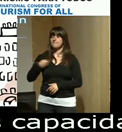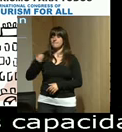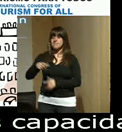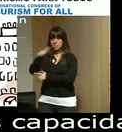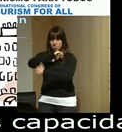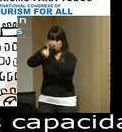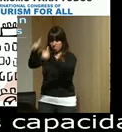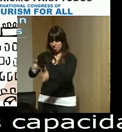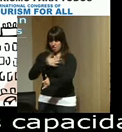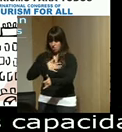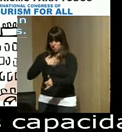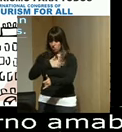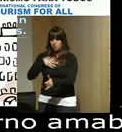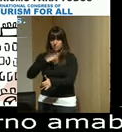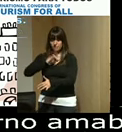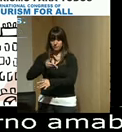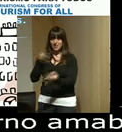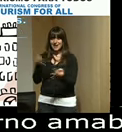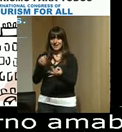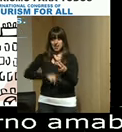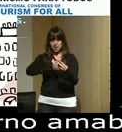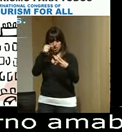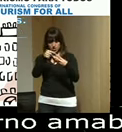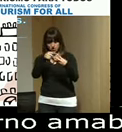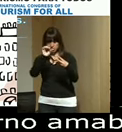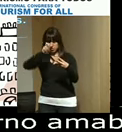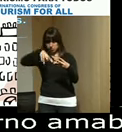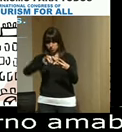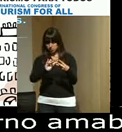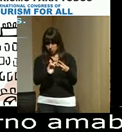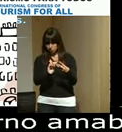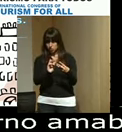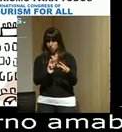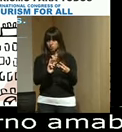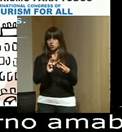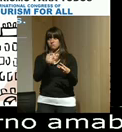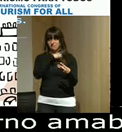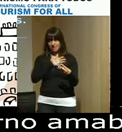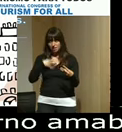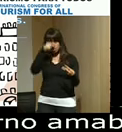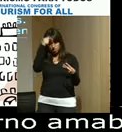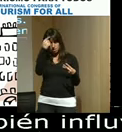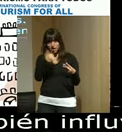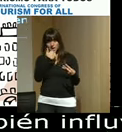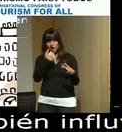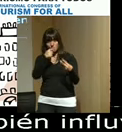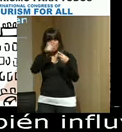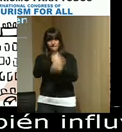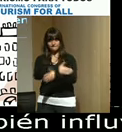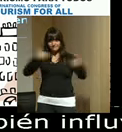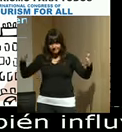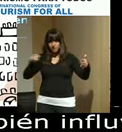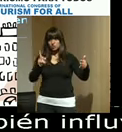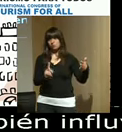cómodos que el porcentaje de personas del colectivo senior en España, con un acérrimo gusto por la cultura, no es tan elevado como el que nos